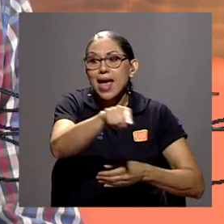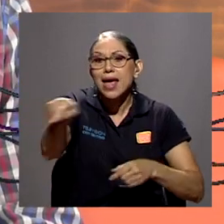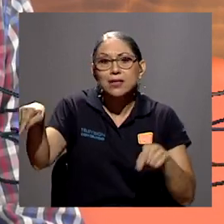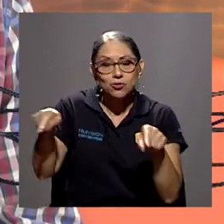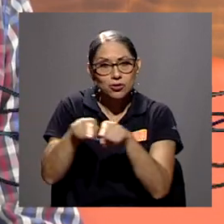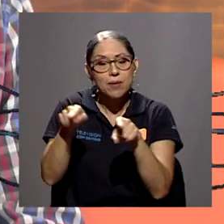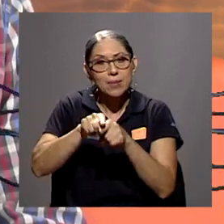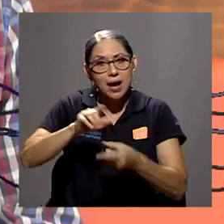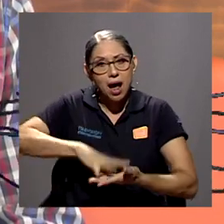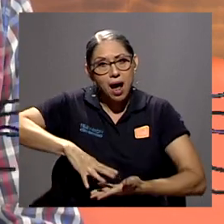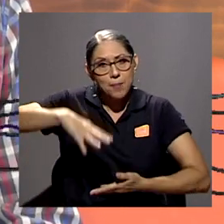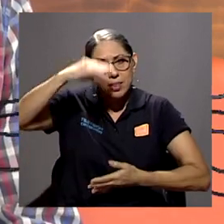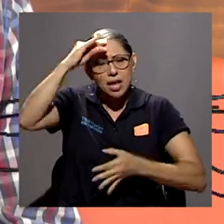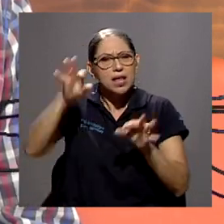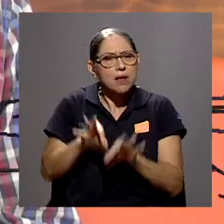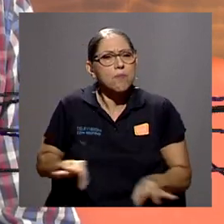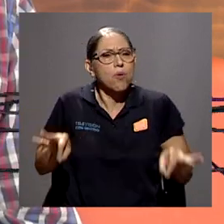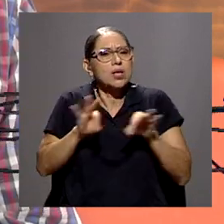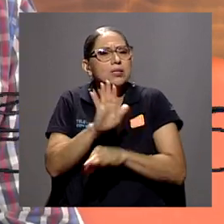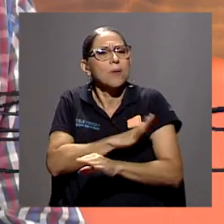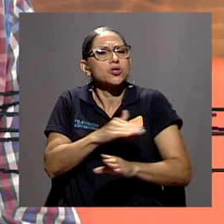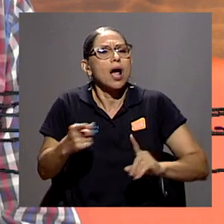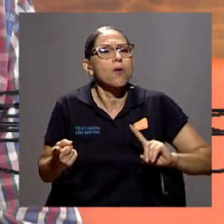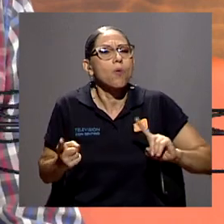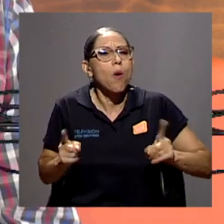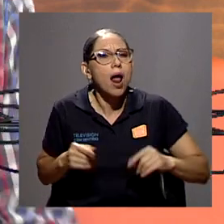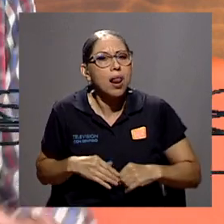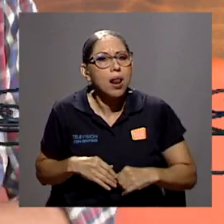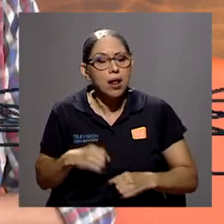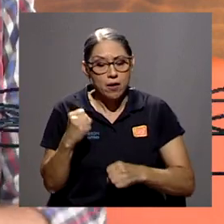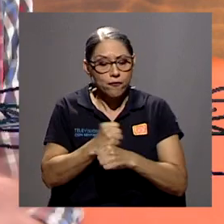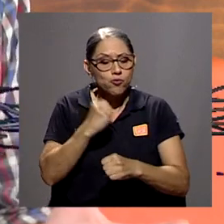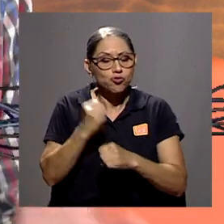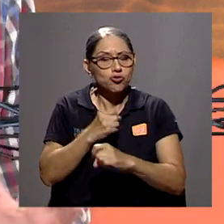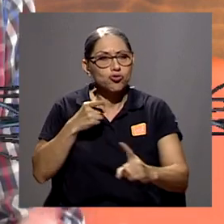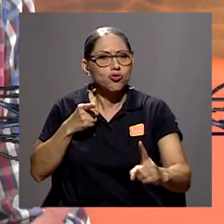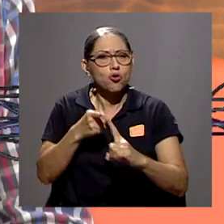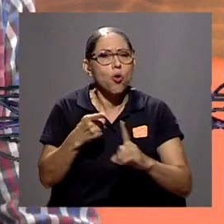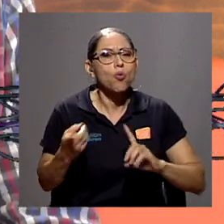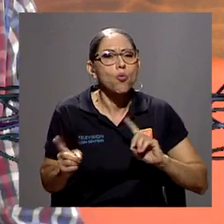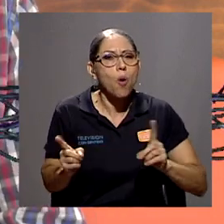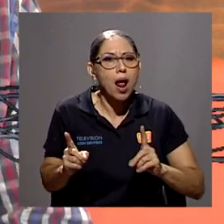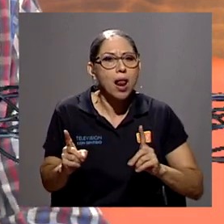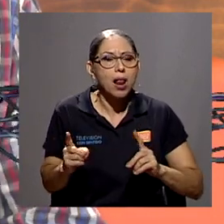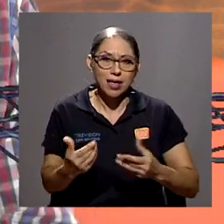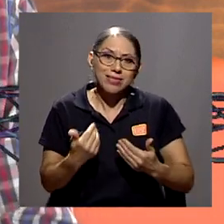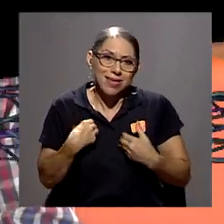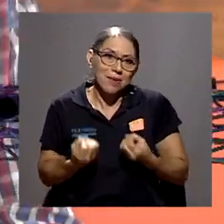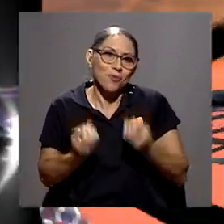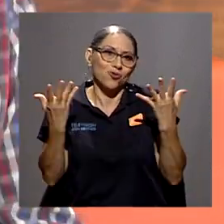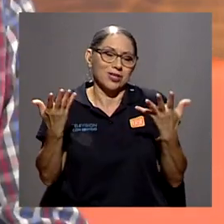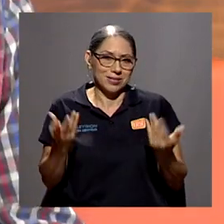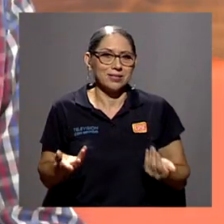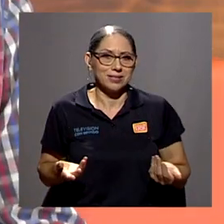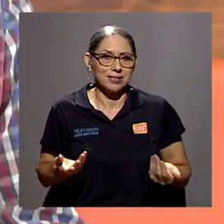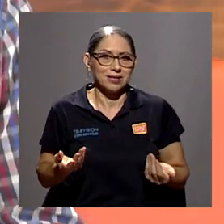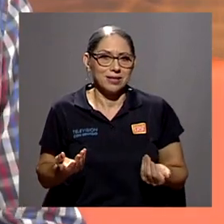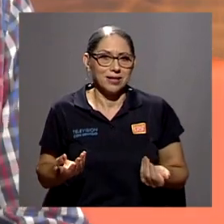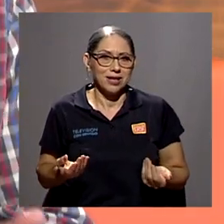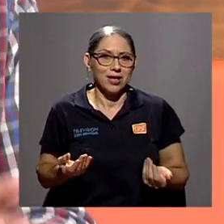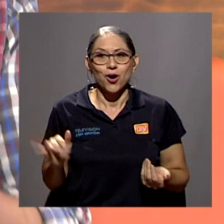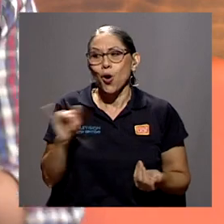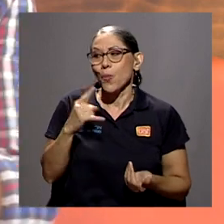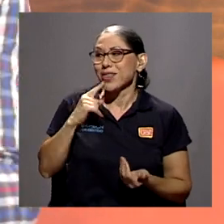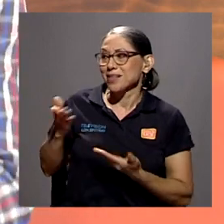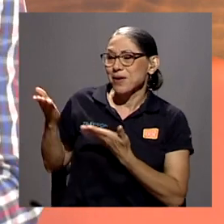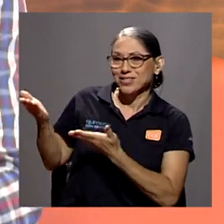aprender cuál es el valor de la música qué función tiene que tiene muchas funciones ciertamente indicado que como dice él dijo el